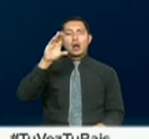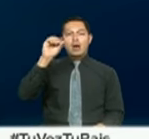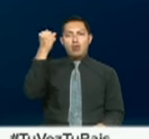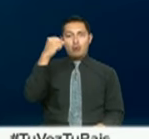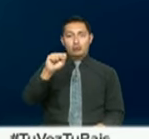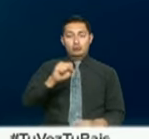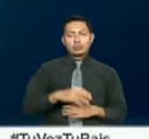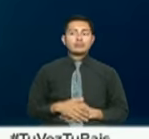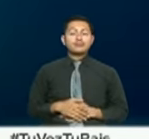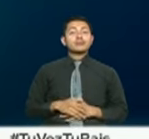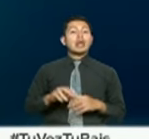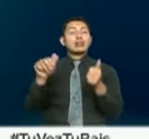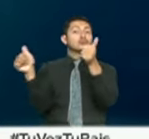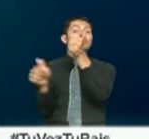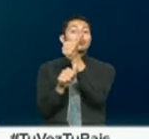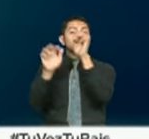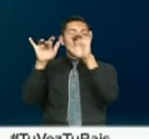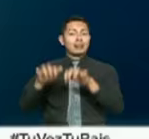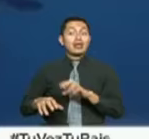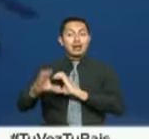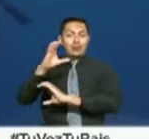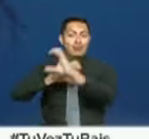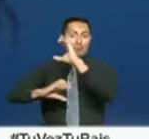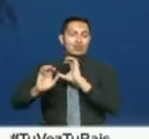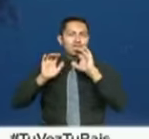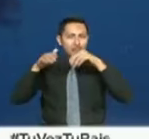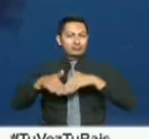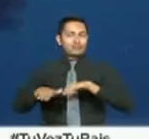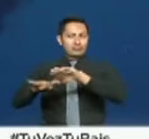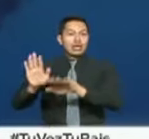Sullivan, subsecretaria de Comercio para los Océanos